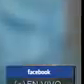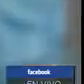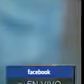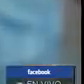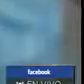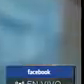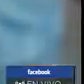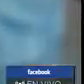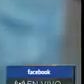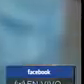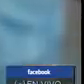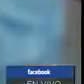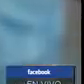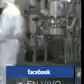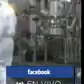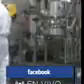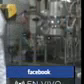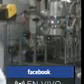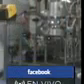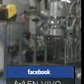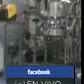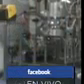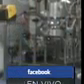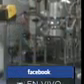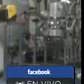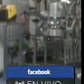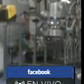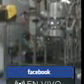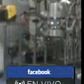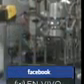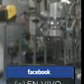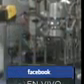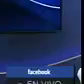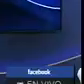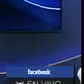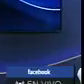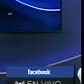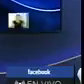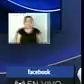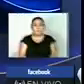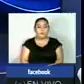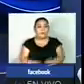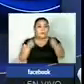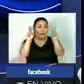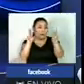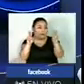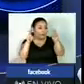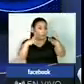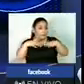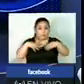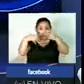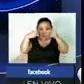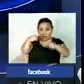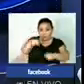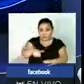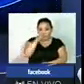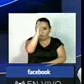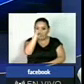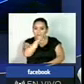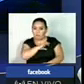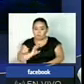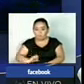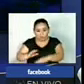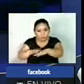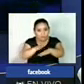laboratorio chino también ha producido ya una posible vacuna contra esta enfermedad. El sistema de salud en El Salvador registró a una